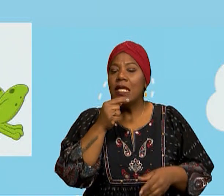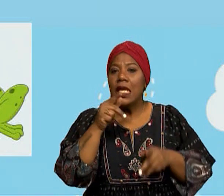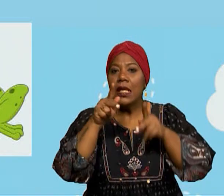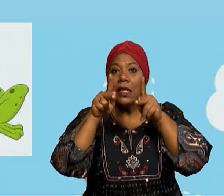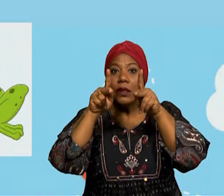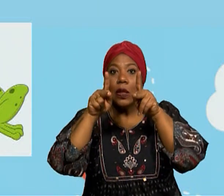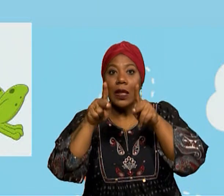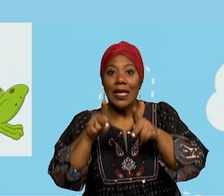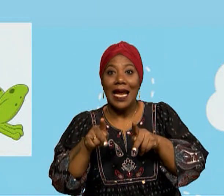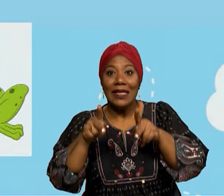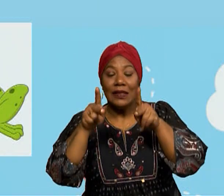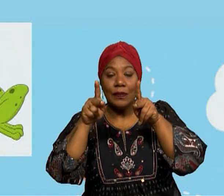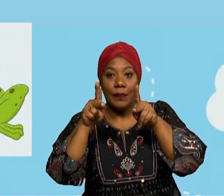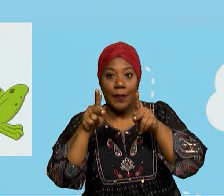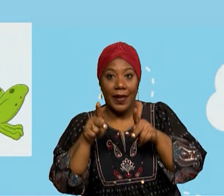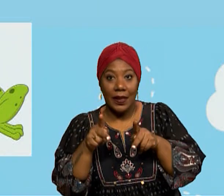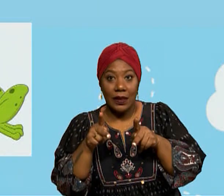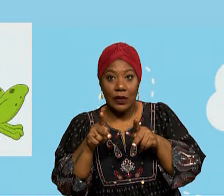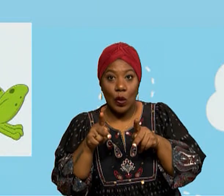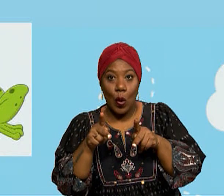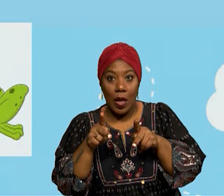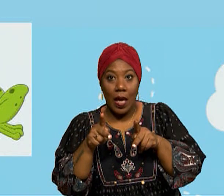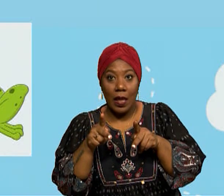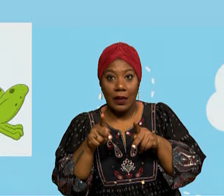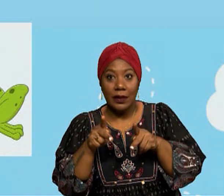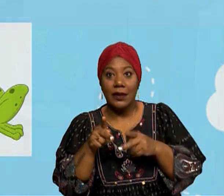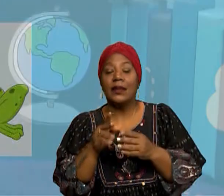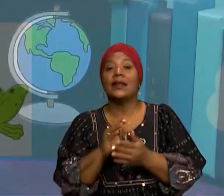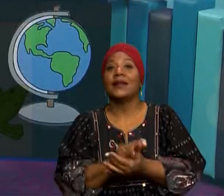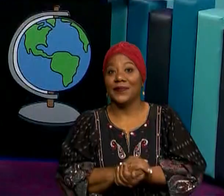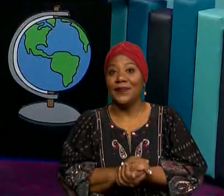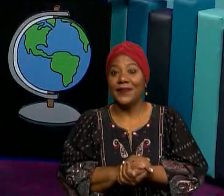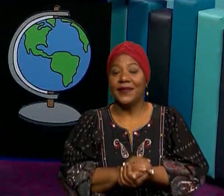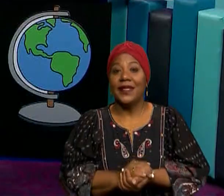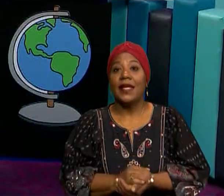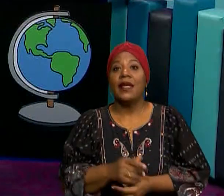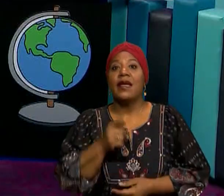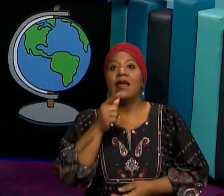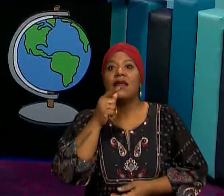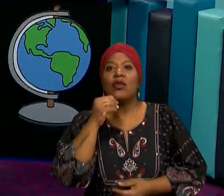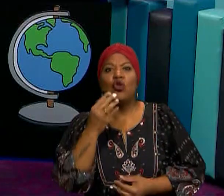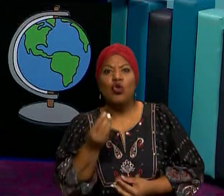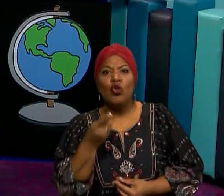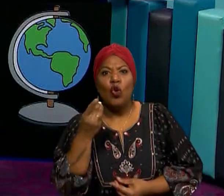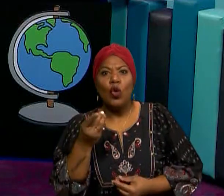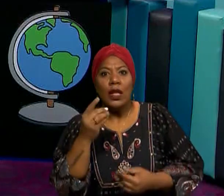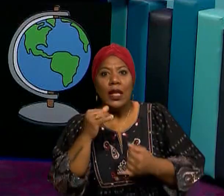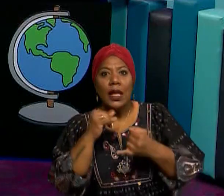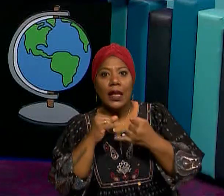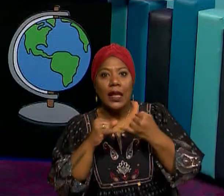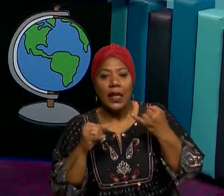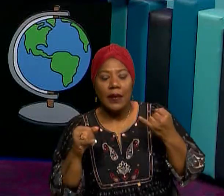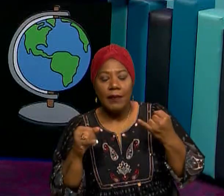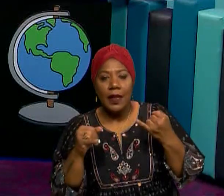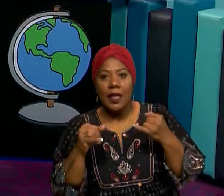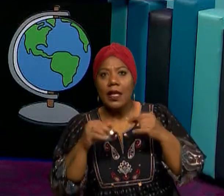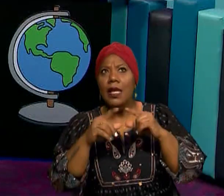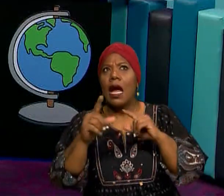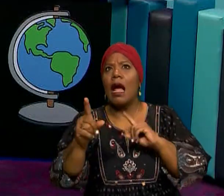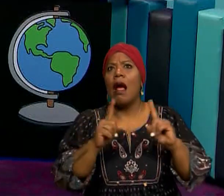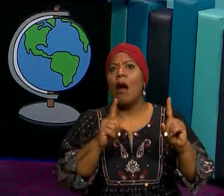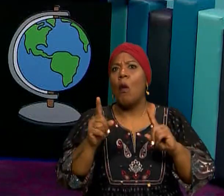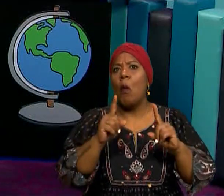Aquí, como podemos ver, están las actividades. Ustedes tienen que leer en casa con la ayuda de su familia, un familiar o el tutor